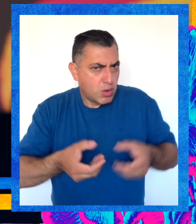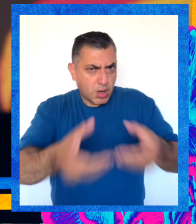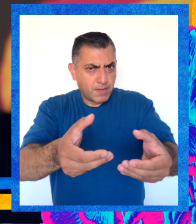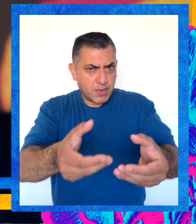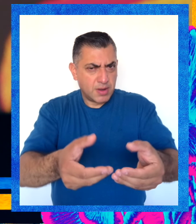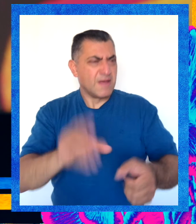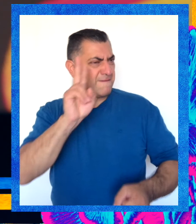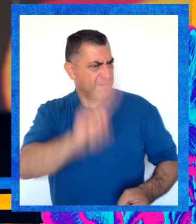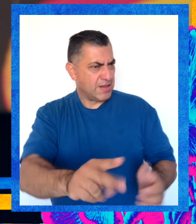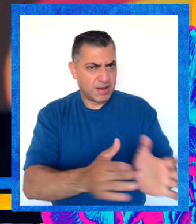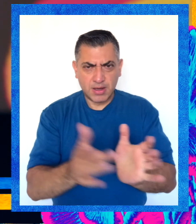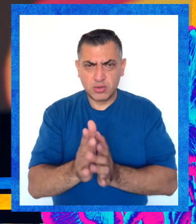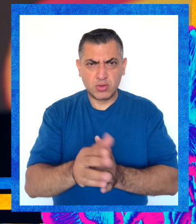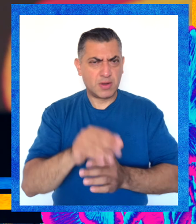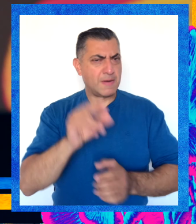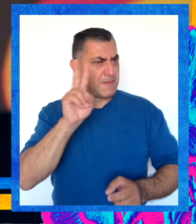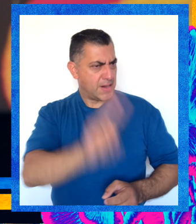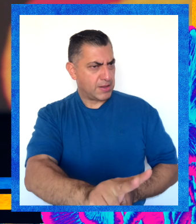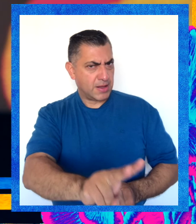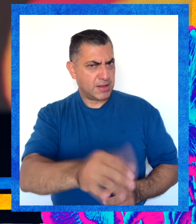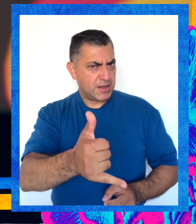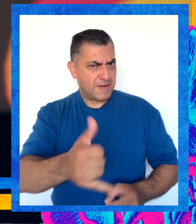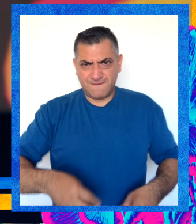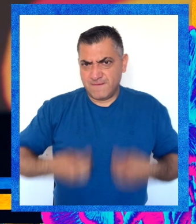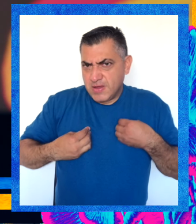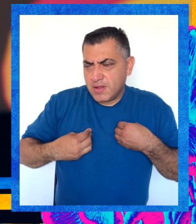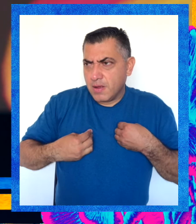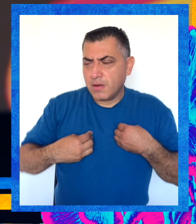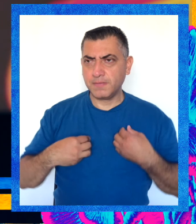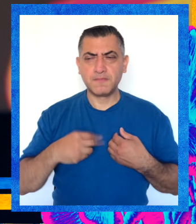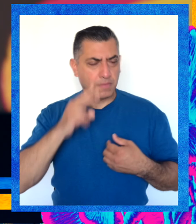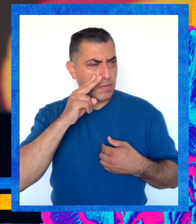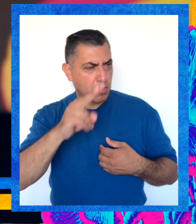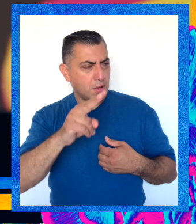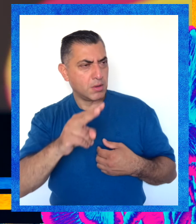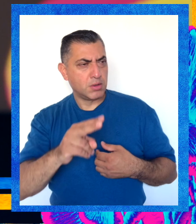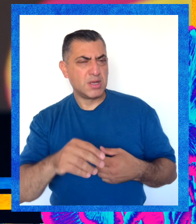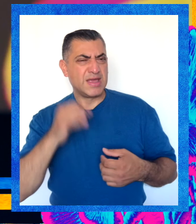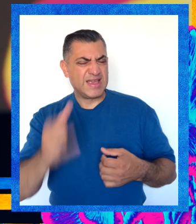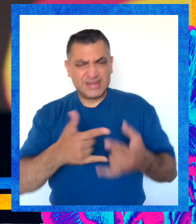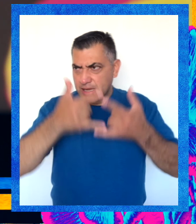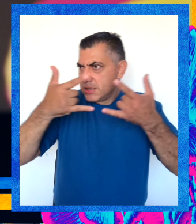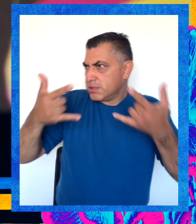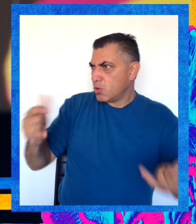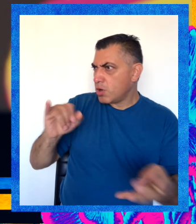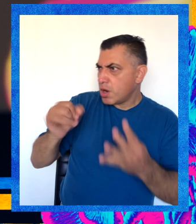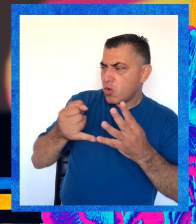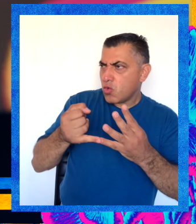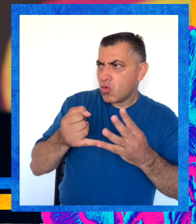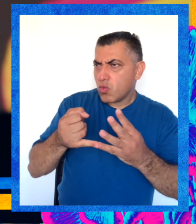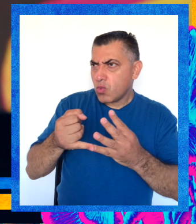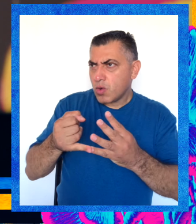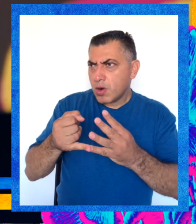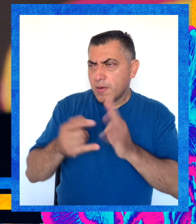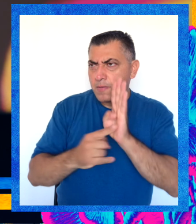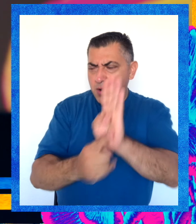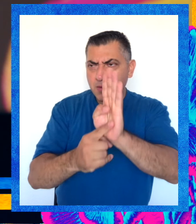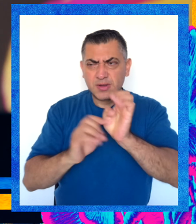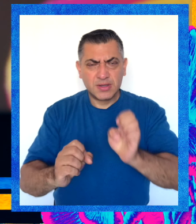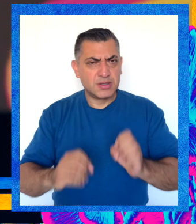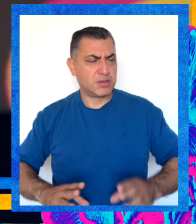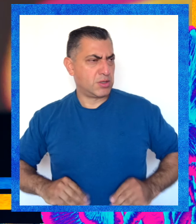de verdad jesús es la verdad y es la vida fíjense que la narrativa del evangelio de juan observamos esta enseñanza